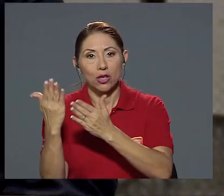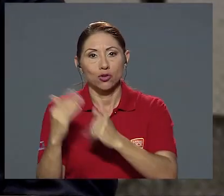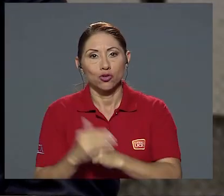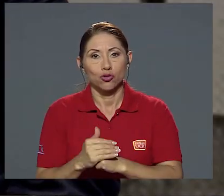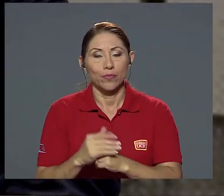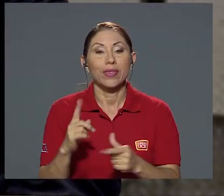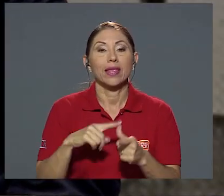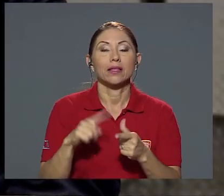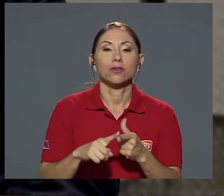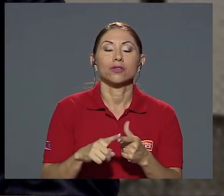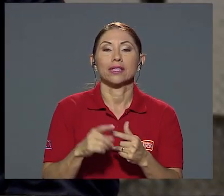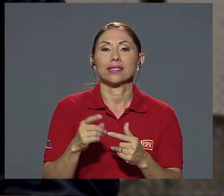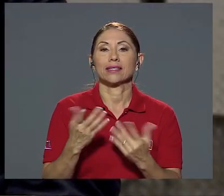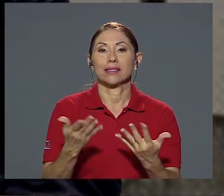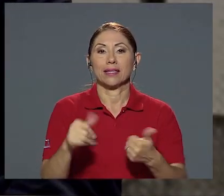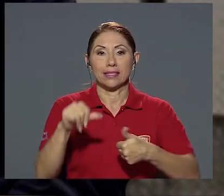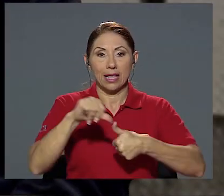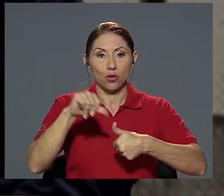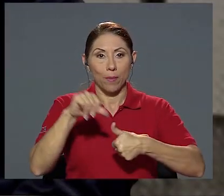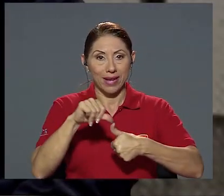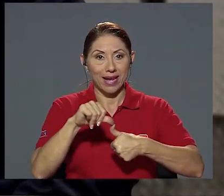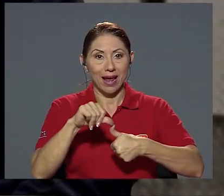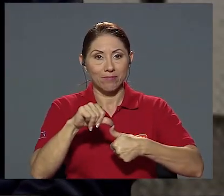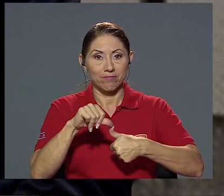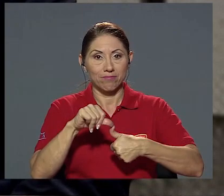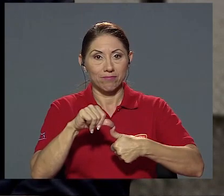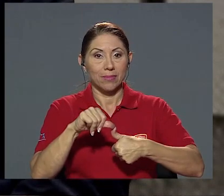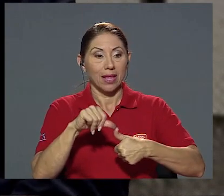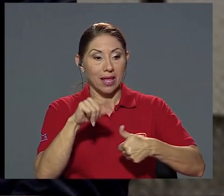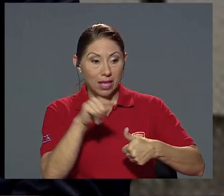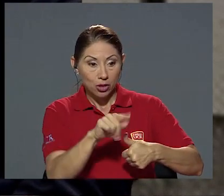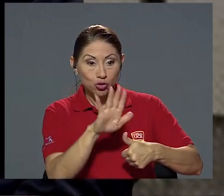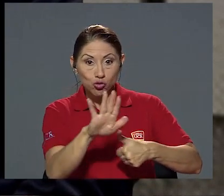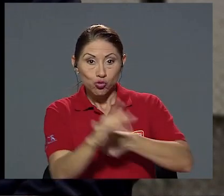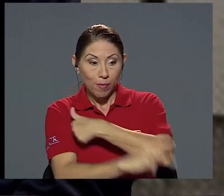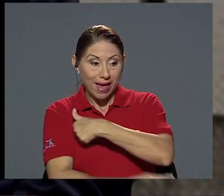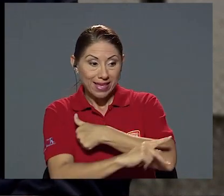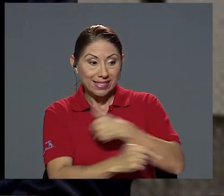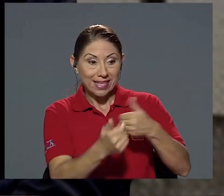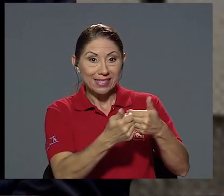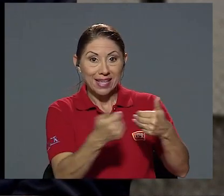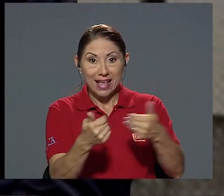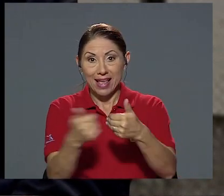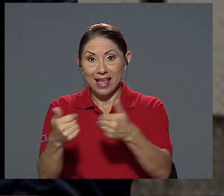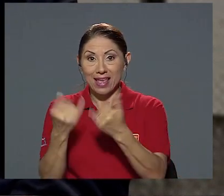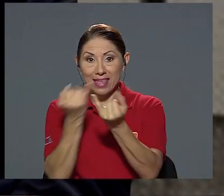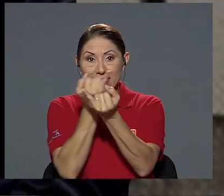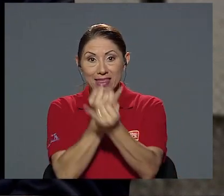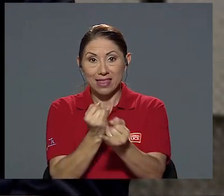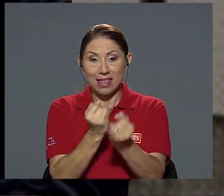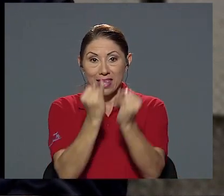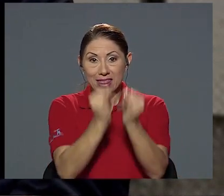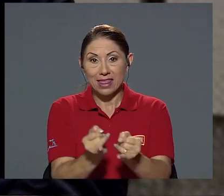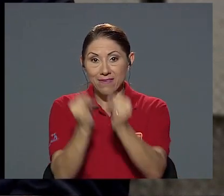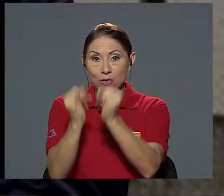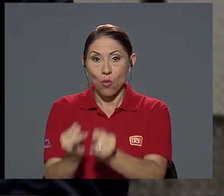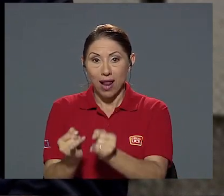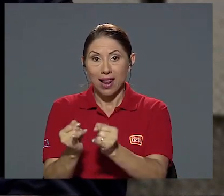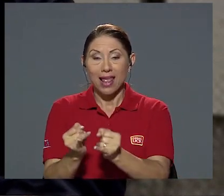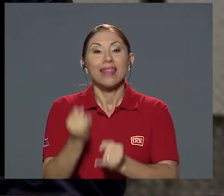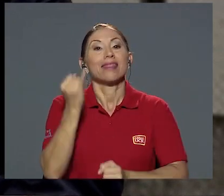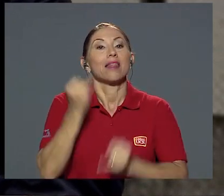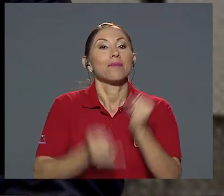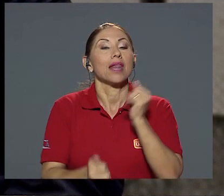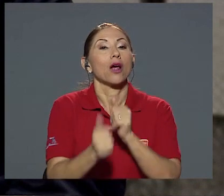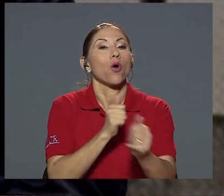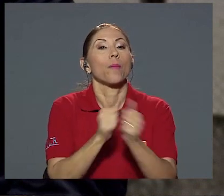final, Centroamérica, en sus estados individualmente, terminan compitiendo en muchos productos,